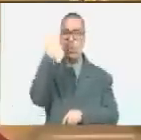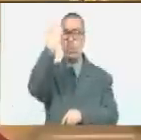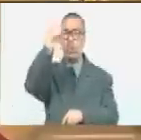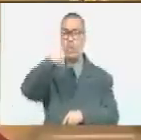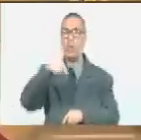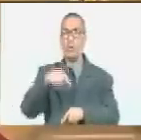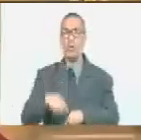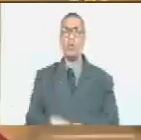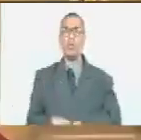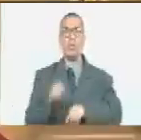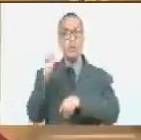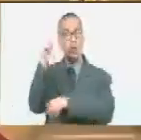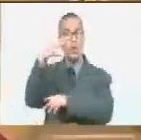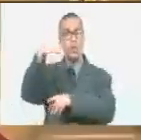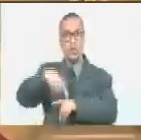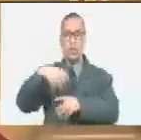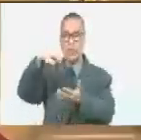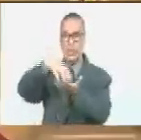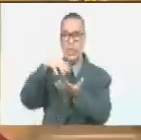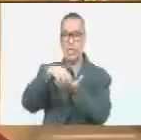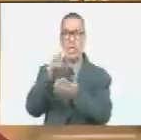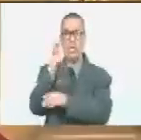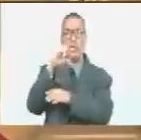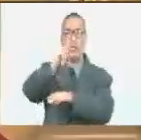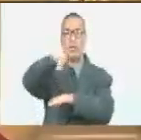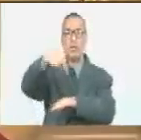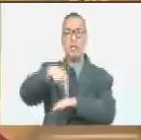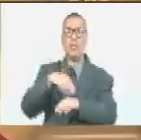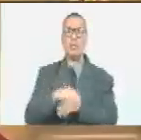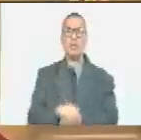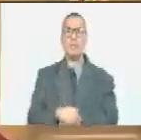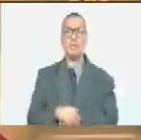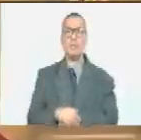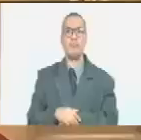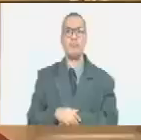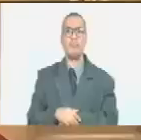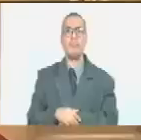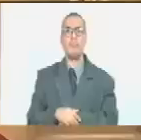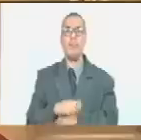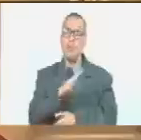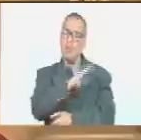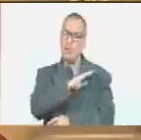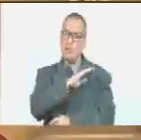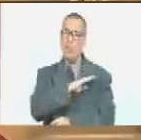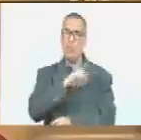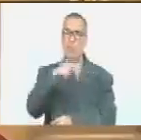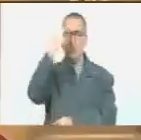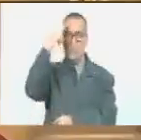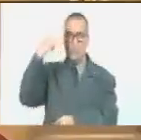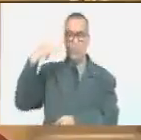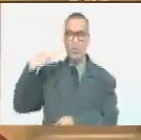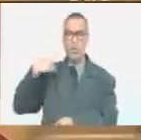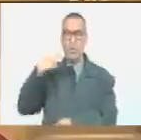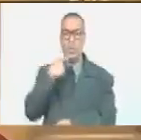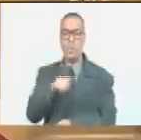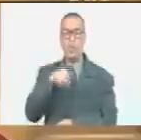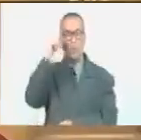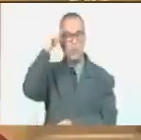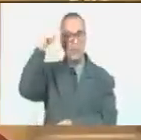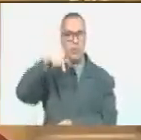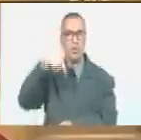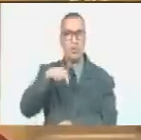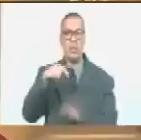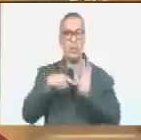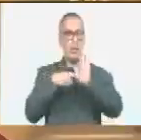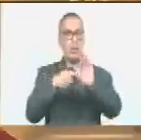y luz este recinto parlamentario. Es para mí un honor estar hoy acá